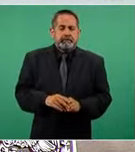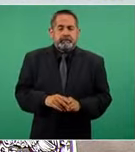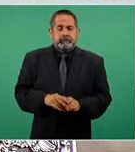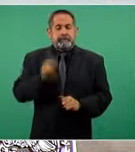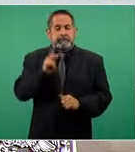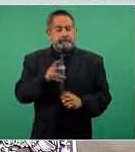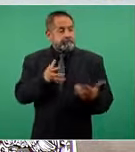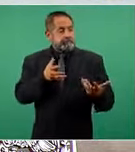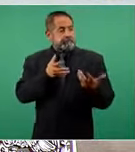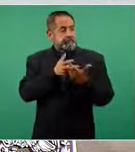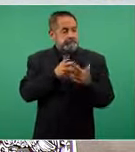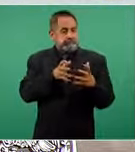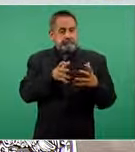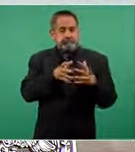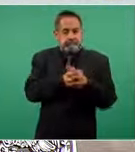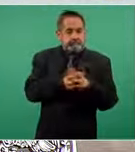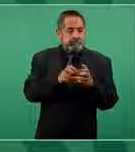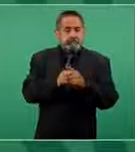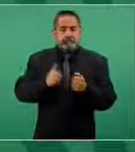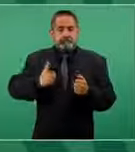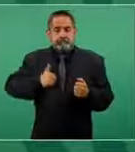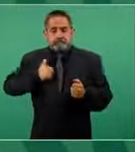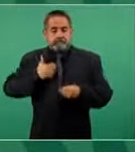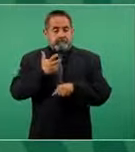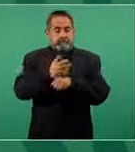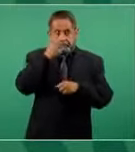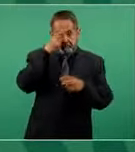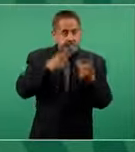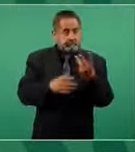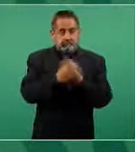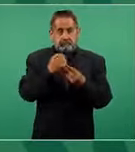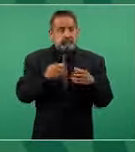nos complementamos, Canadá, Estados Unidos, México,